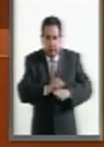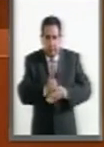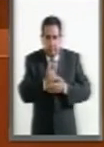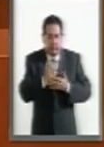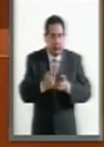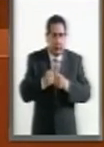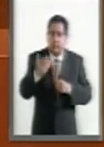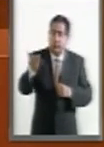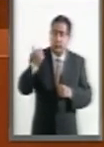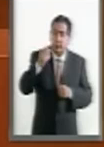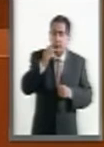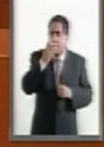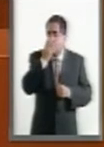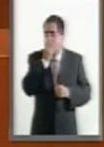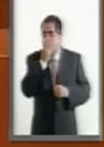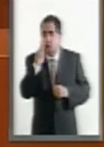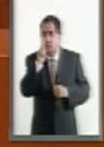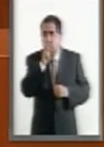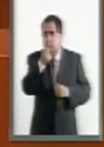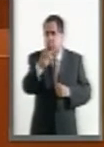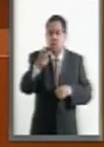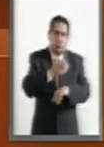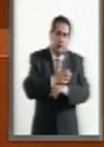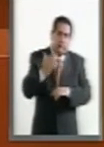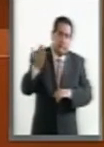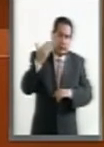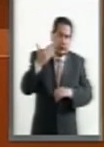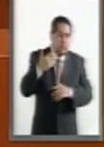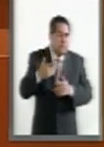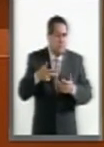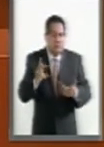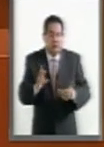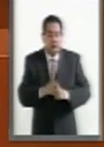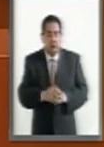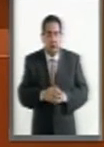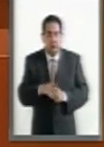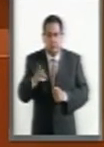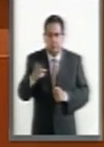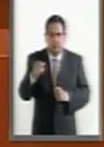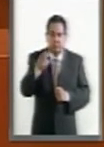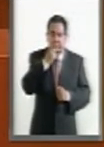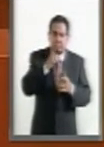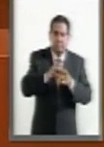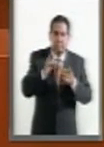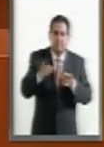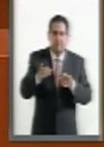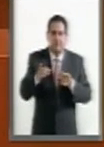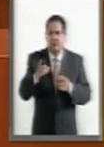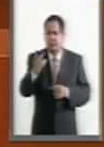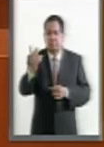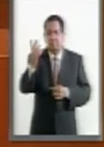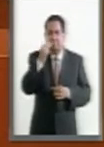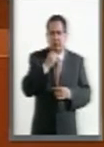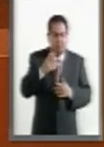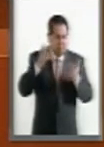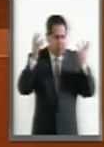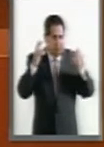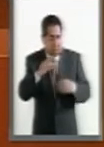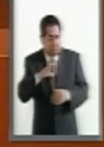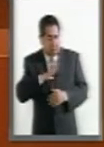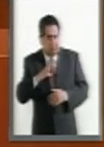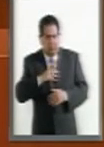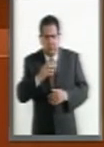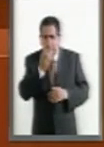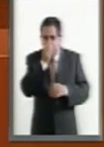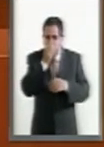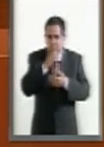solicitó oxígeno a uno de sus compañeros. Sin embargo, este responde con una negativa, pues además de no contar con